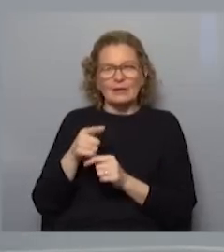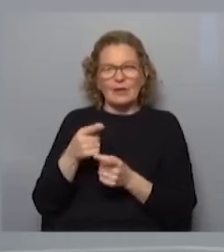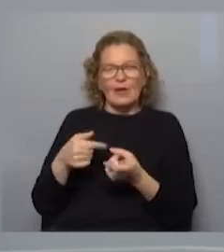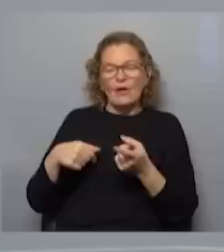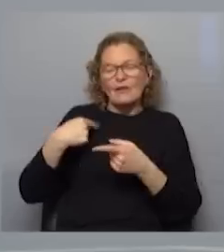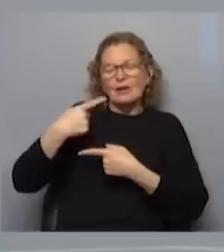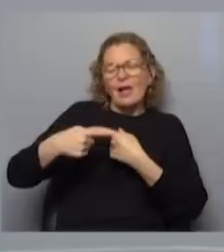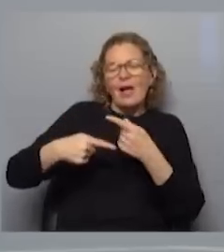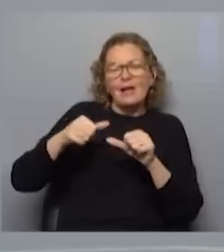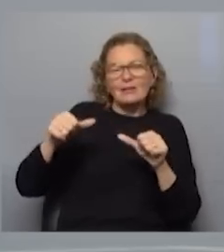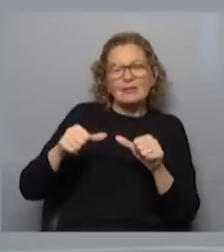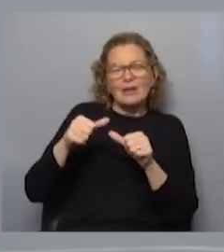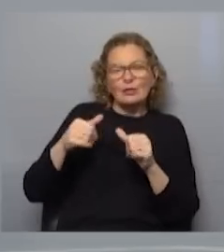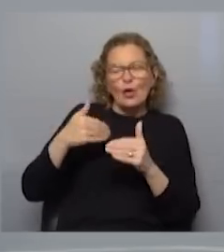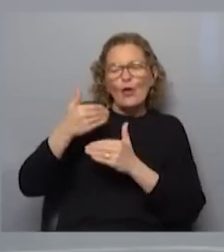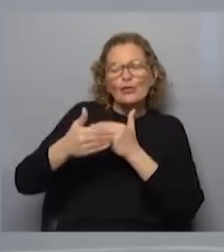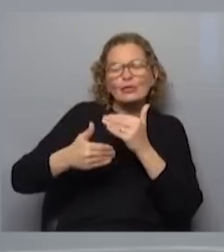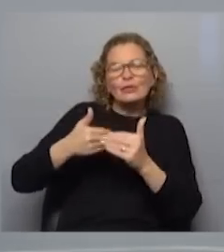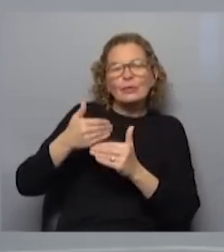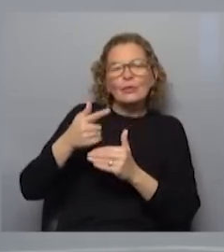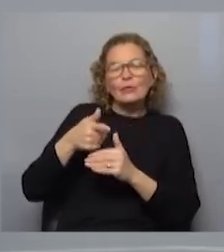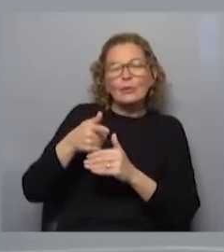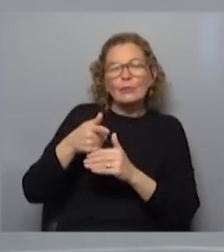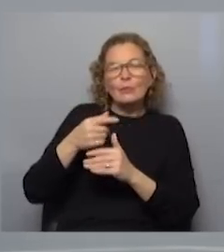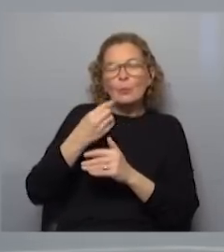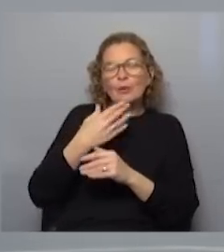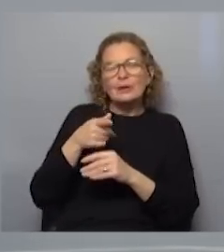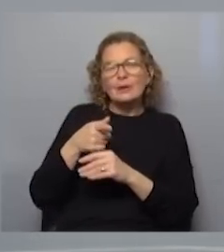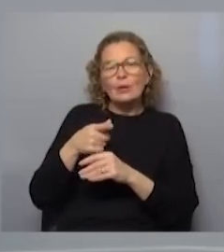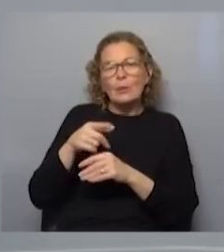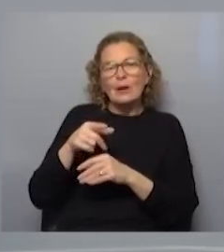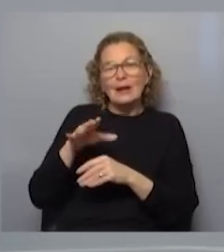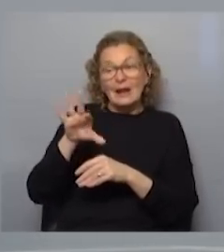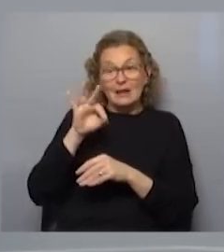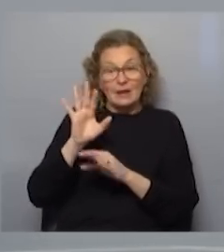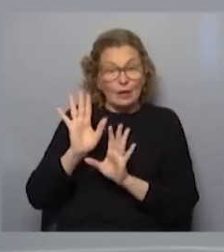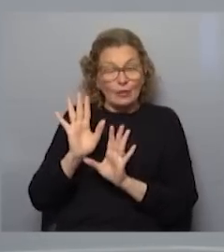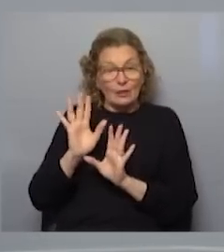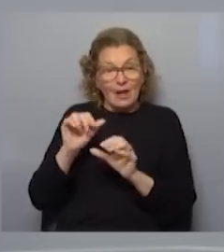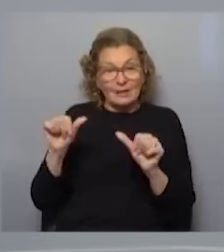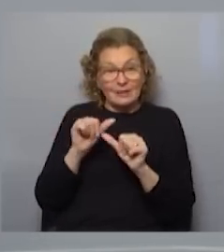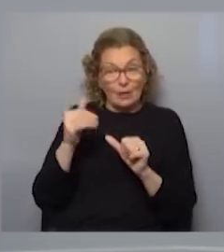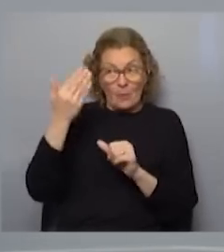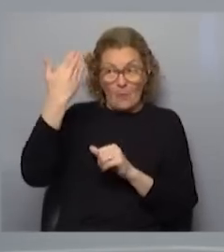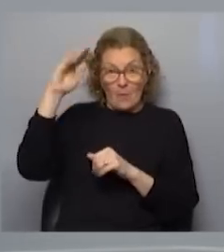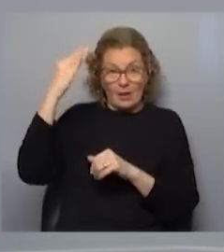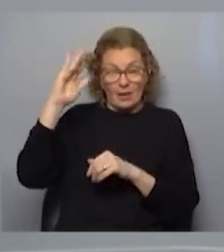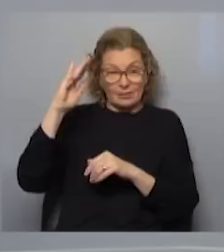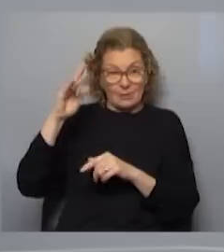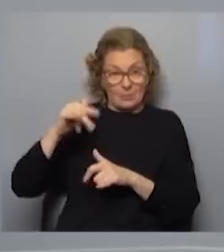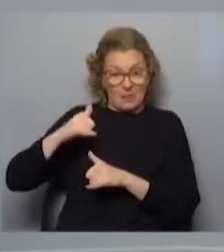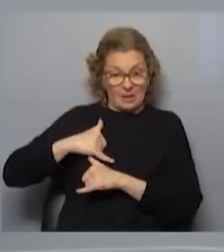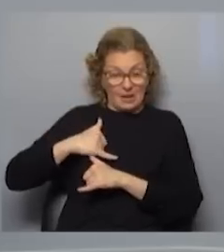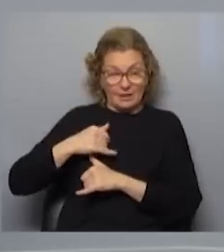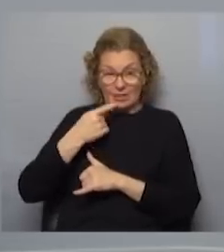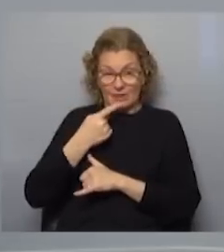venía haciendo y se continuó no fue producto de una decisión tomada en las más altas esferas militares